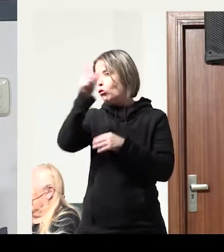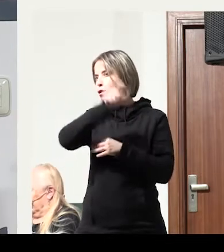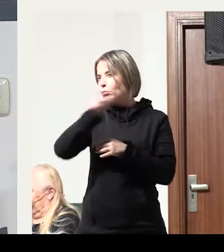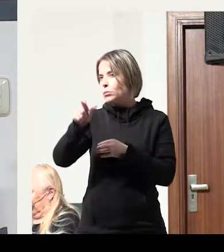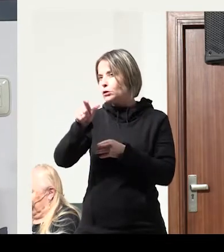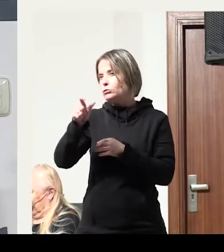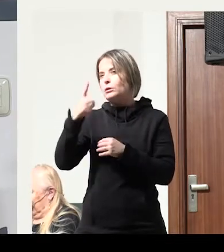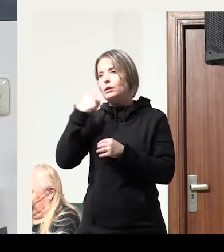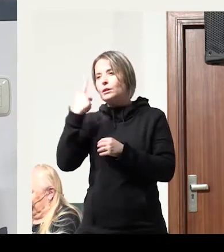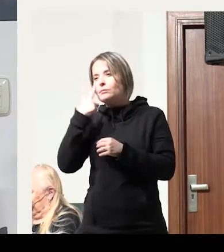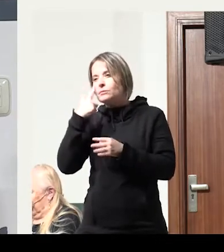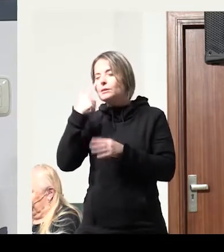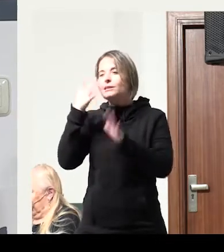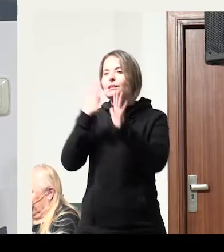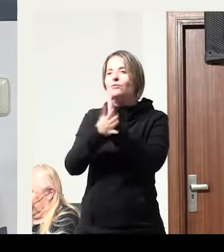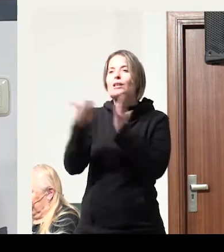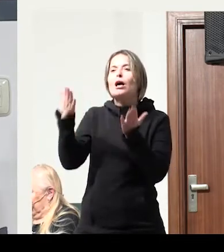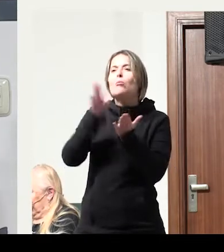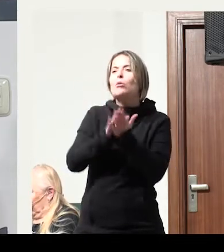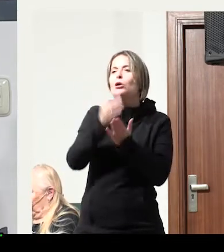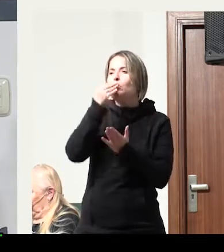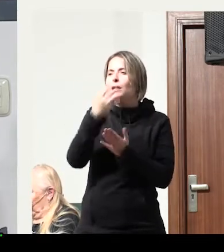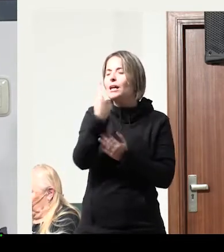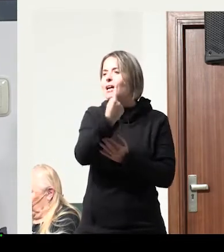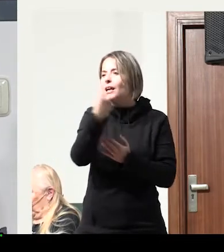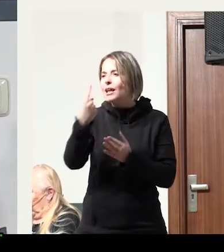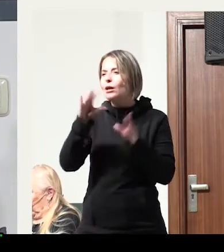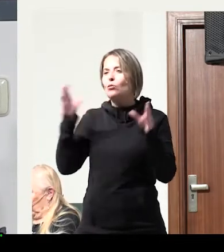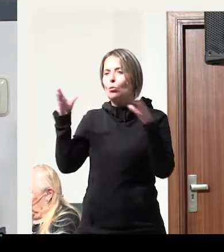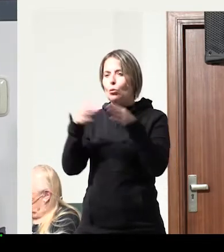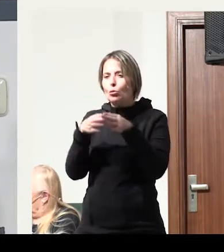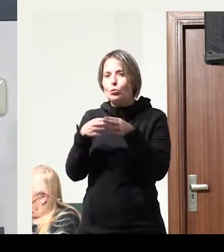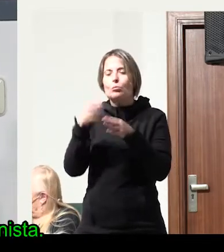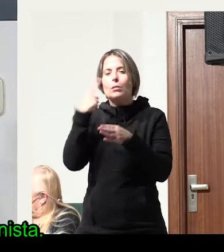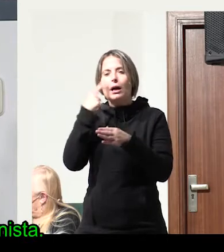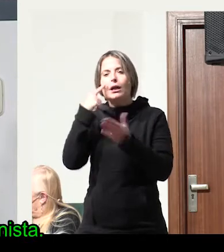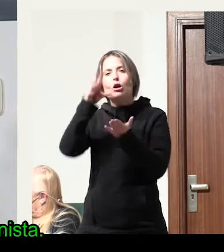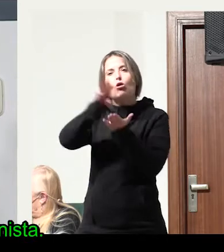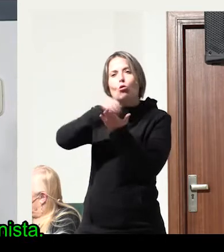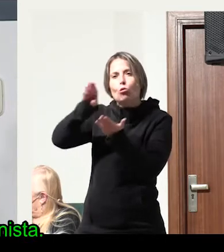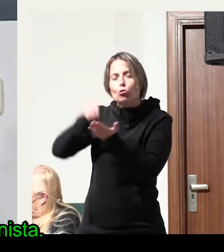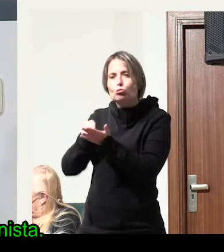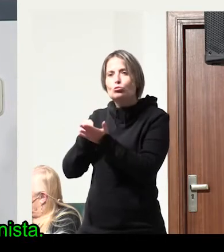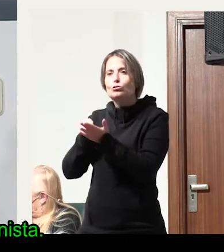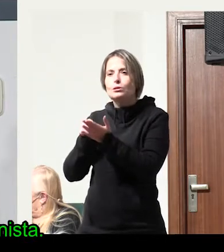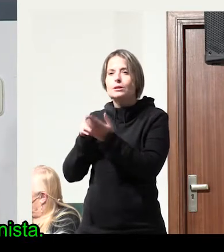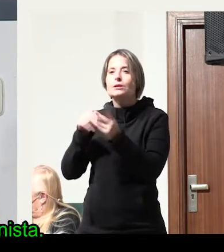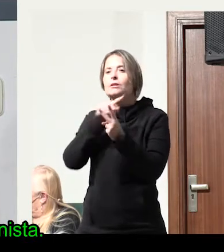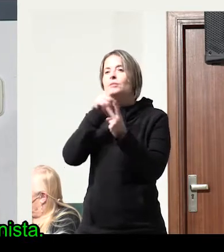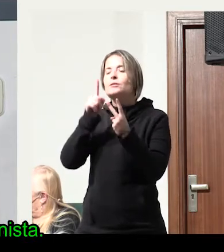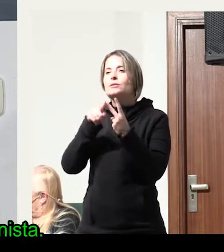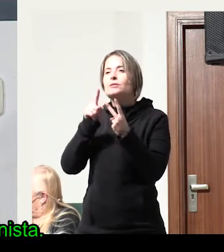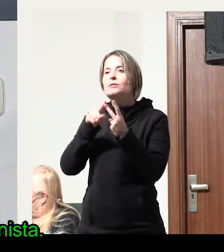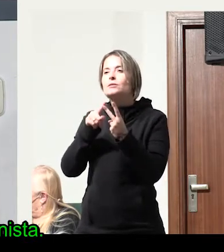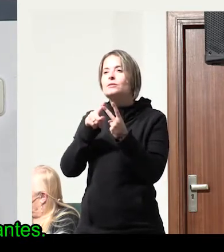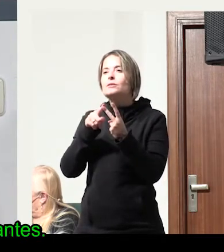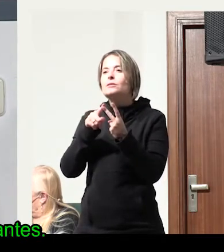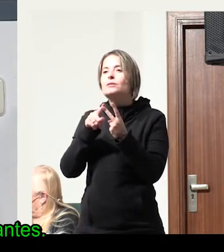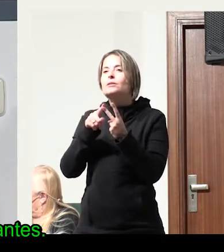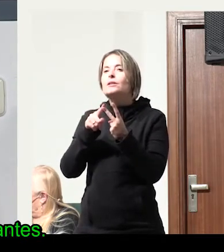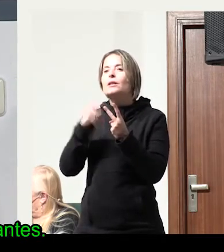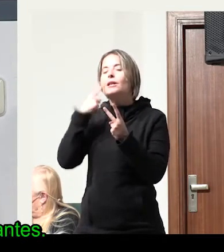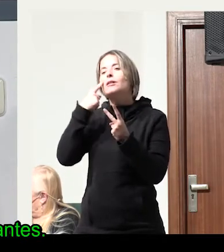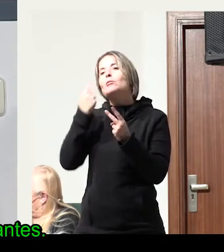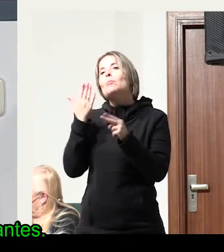lo que sería morir bien para cada una y un poco en el grupo, sacando unas conclusiones, y luego otra idea: ¿qué sería un planteamiento feminista? Y